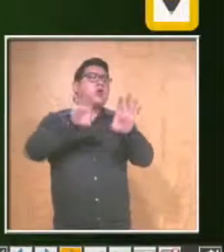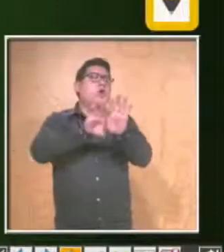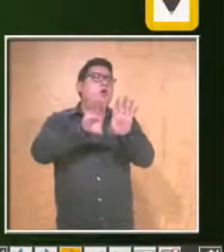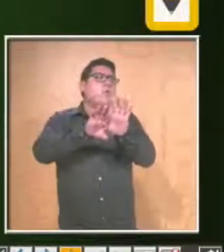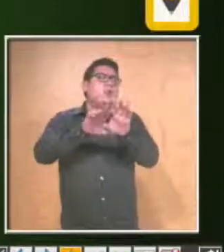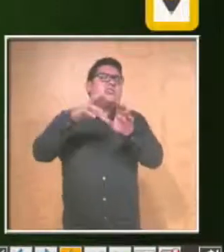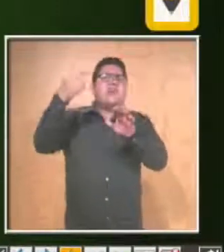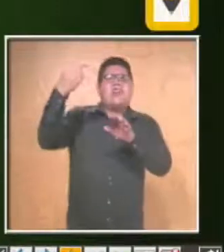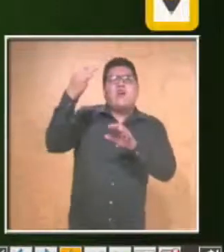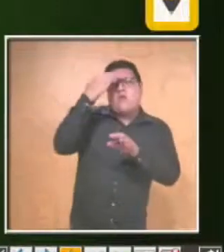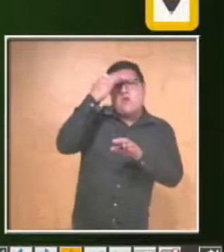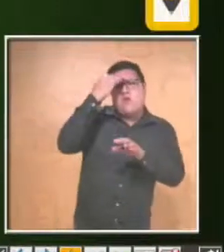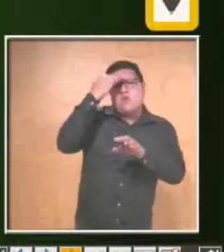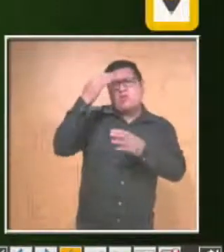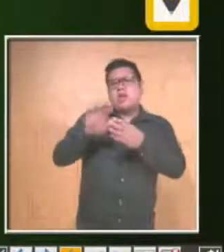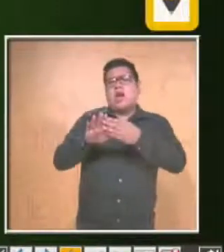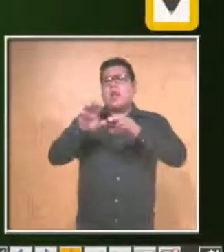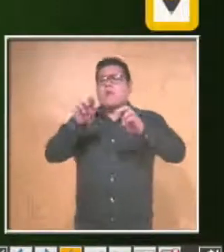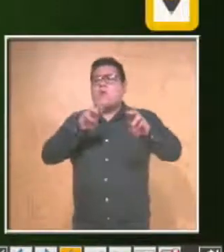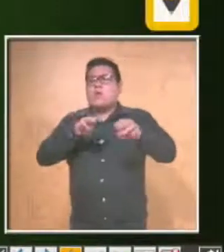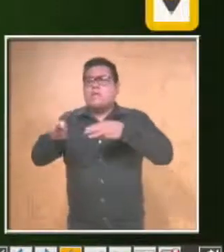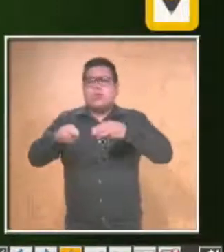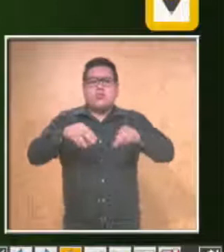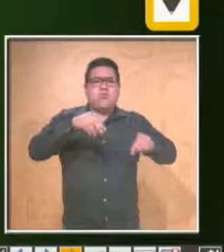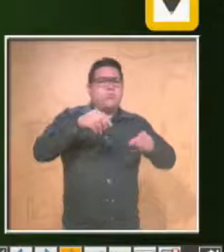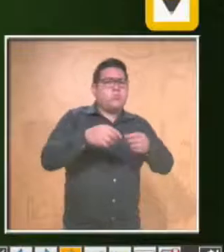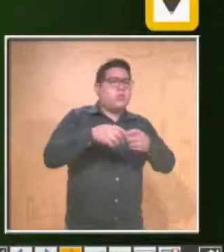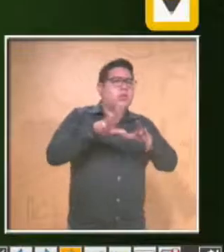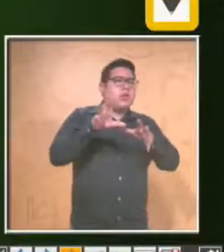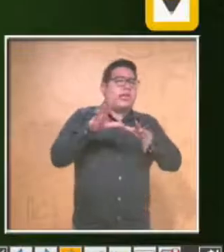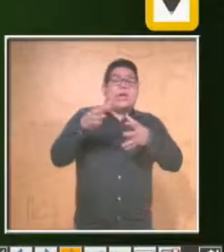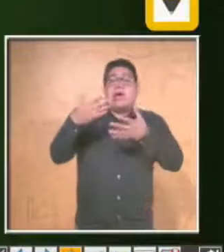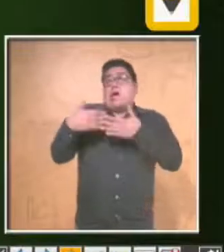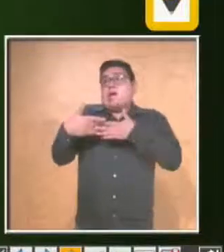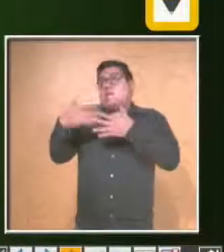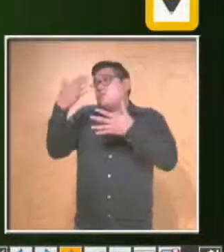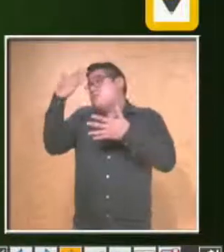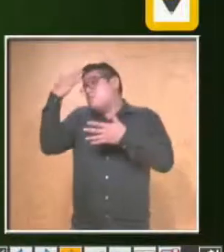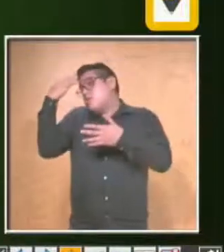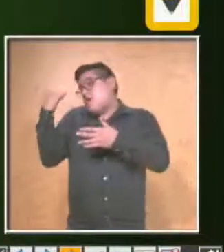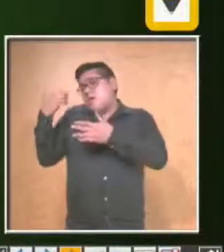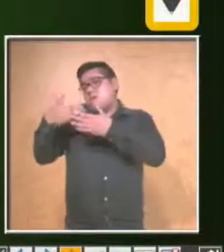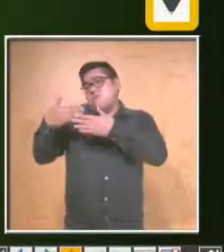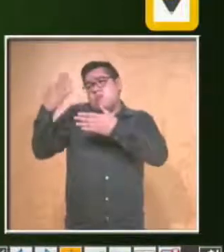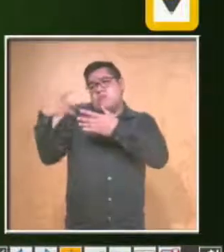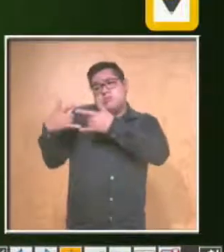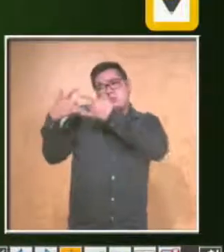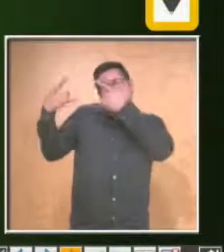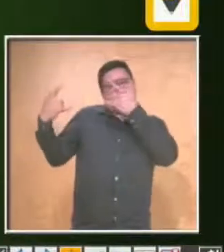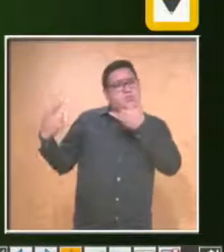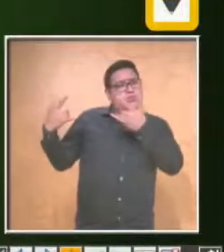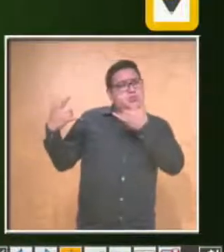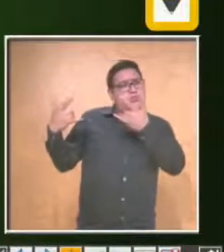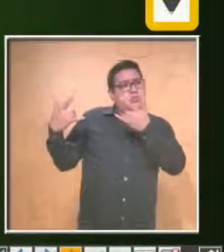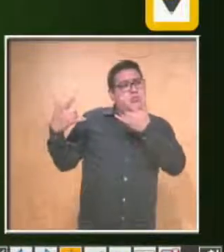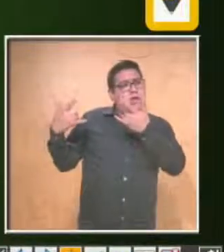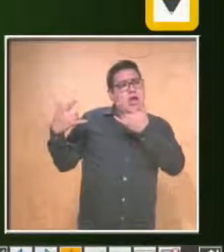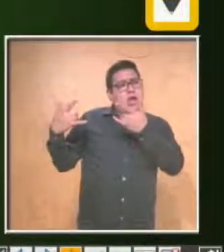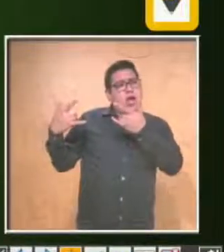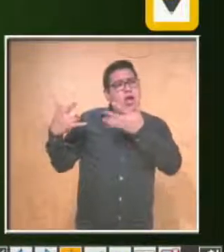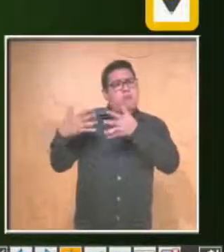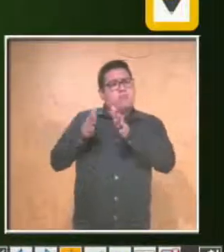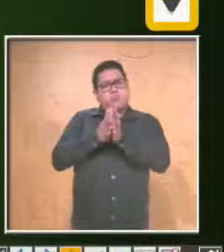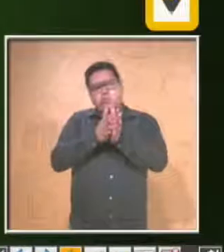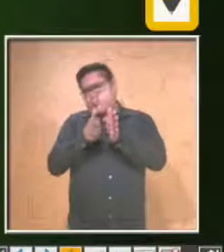humanos antiguos, aún no establecidos a lo largo del tiempo de la prehistoria. Si te fijaste en la tabla, veíamos que la prehistoria era una